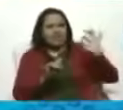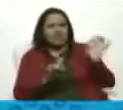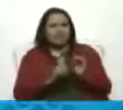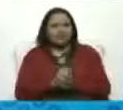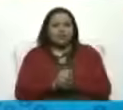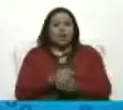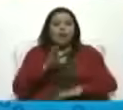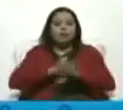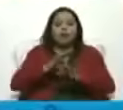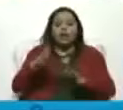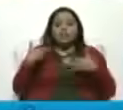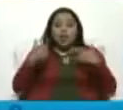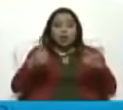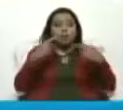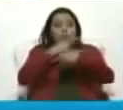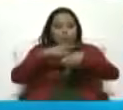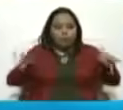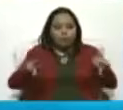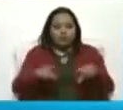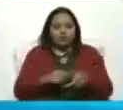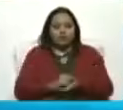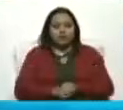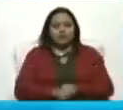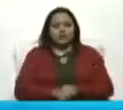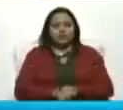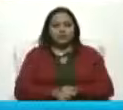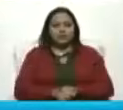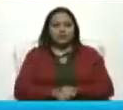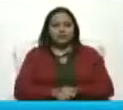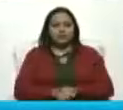Porque la salud es pública.